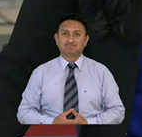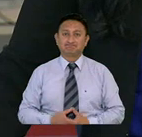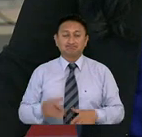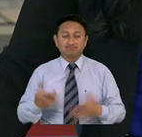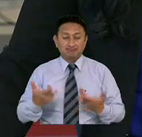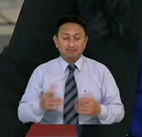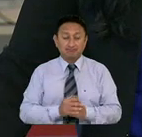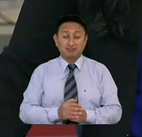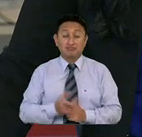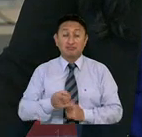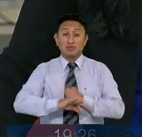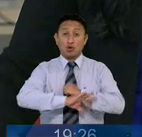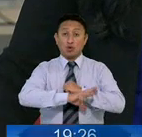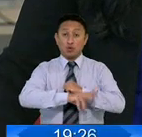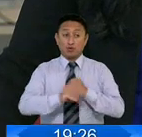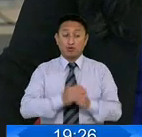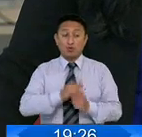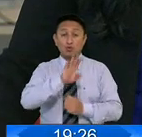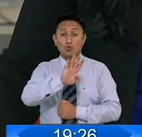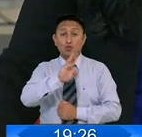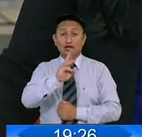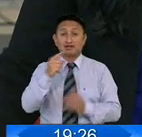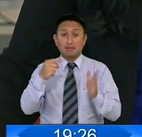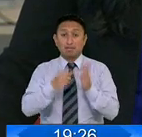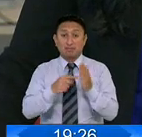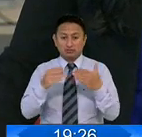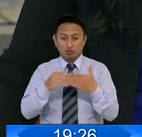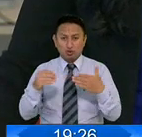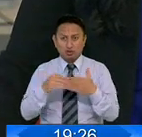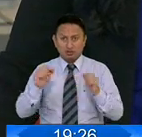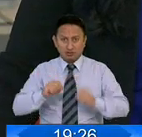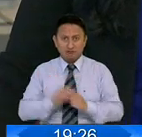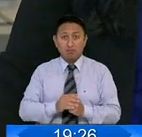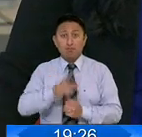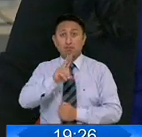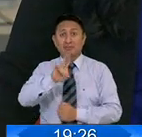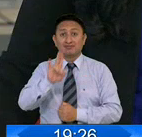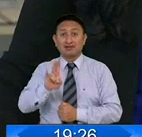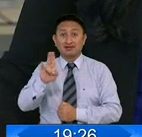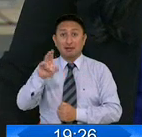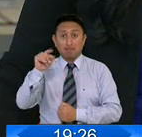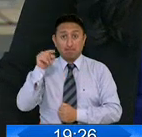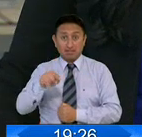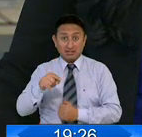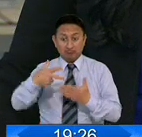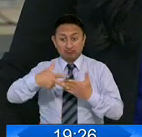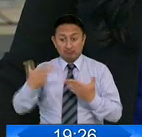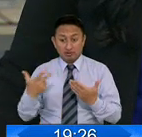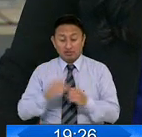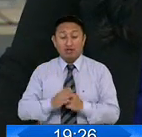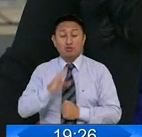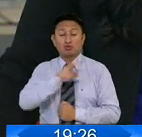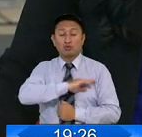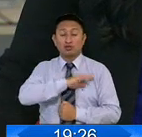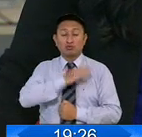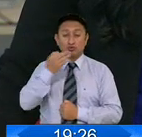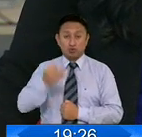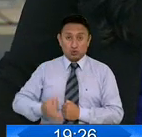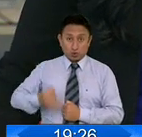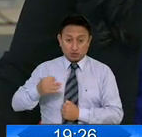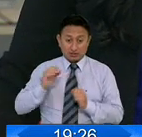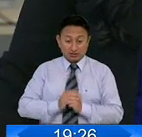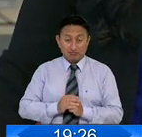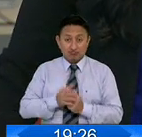Roban 46.000 dólares en efectivo y 27.000 en cheques de las oficinas del municipio de Daule ubicadas en la parroquia La